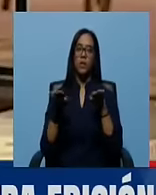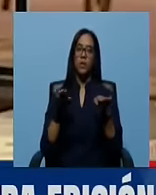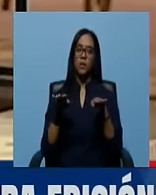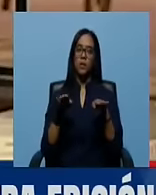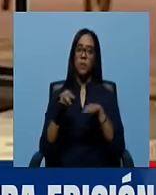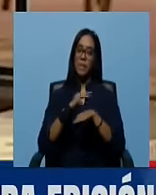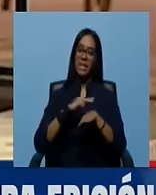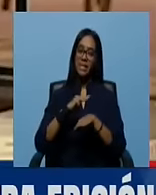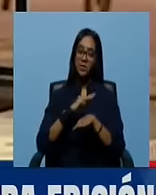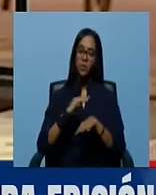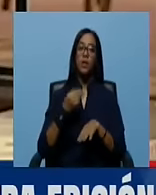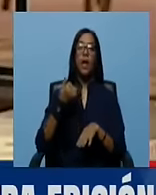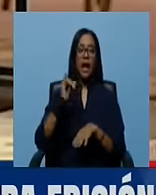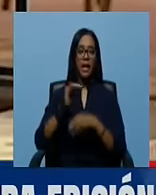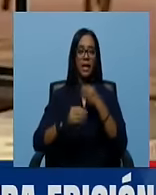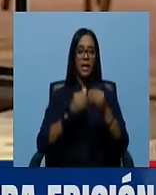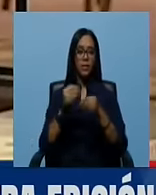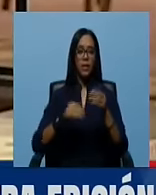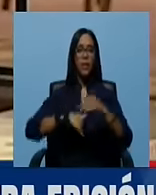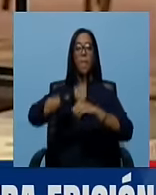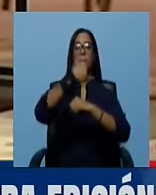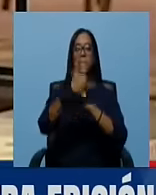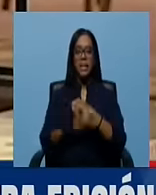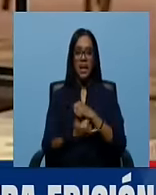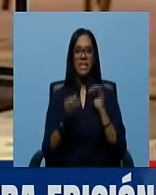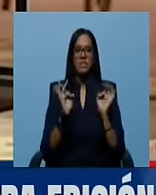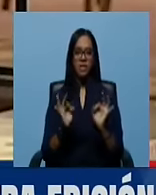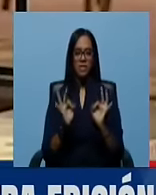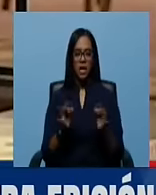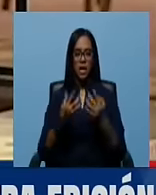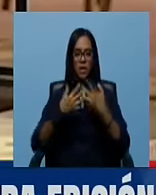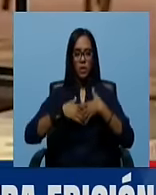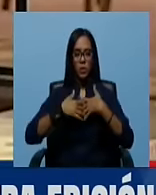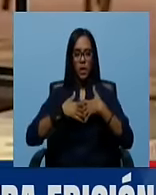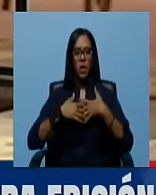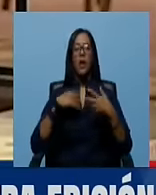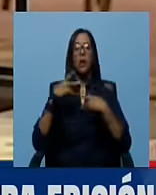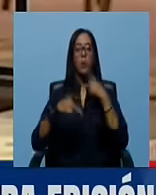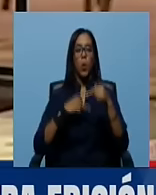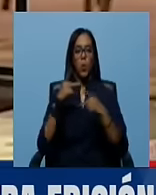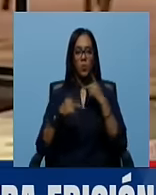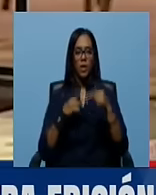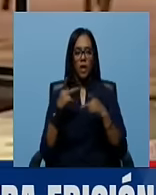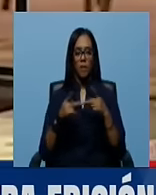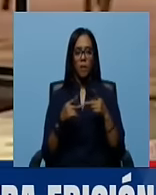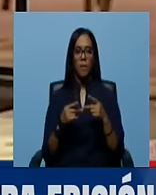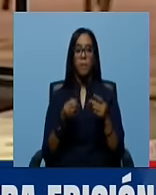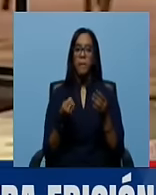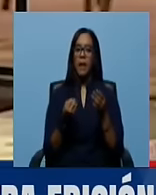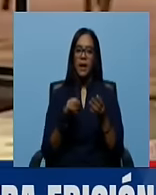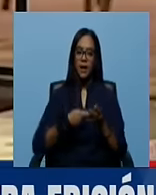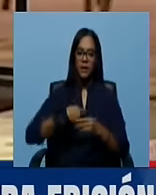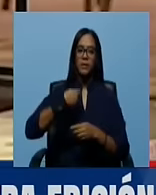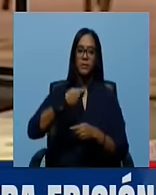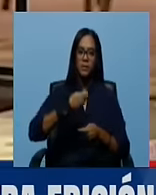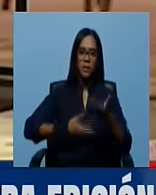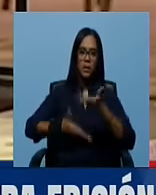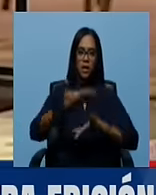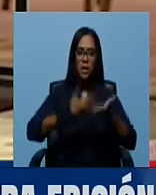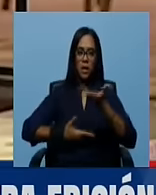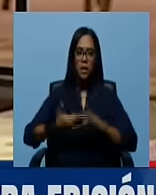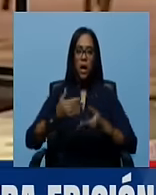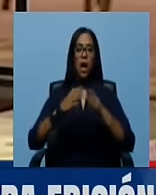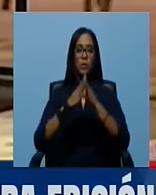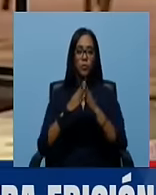Alexat, hay que hacer un plan especial, industrial, productivo, para surtir a todos los